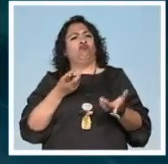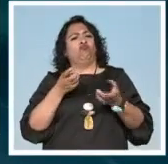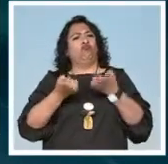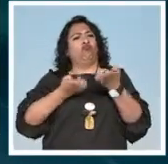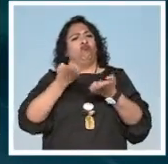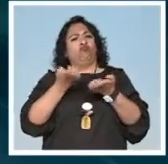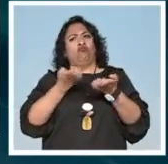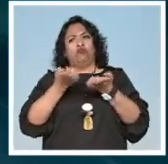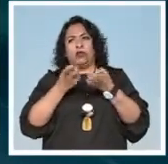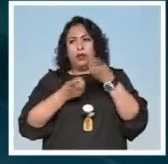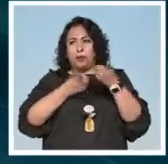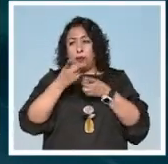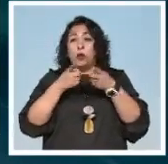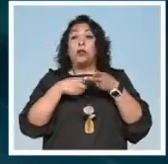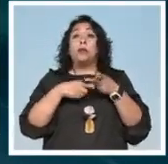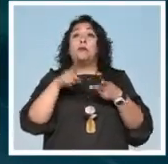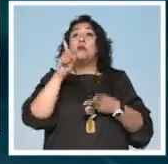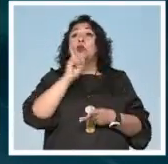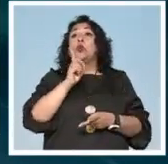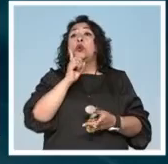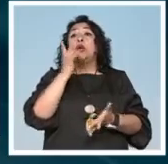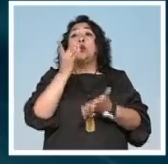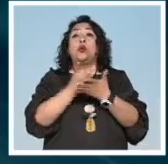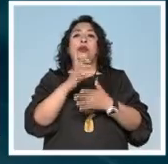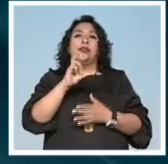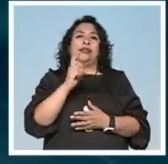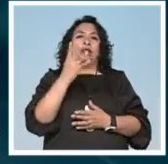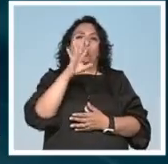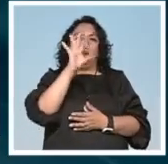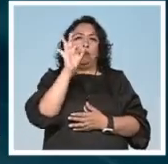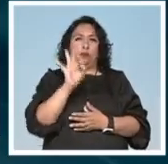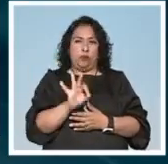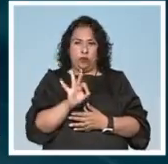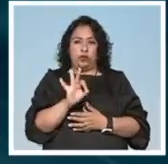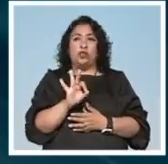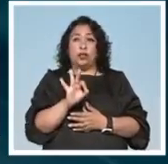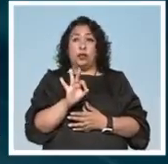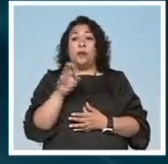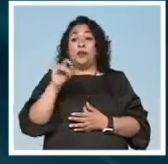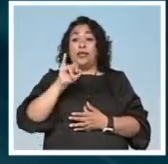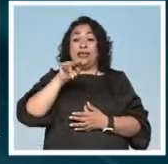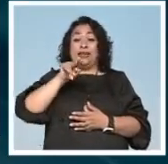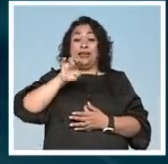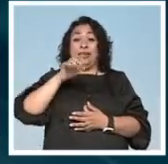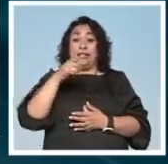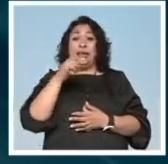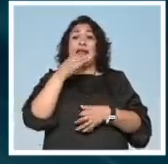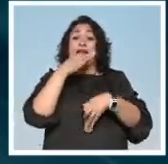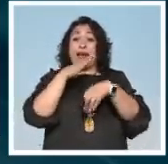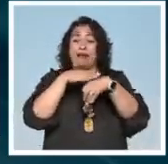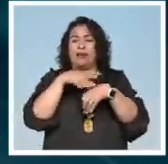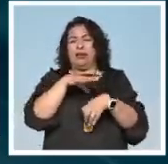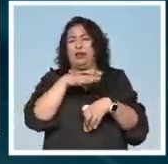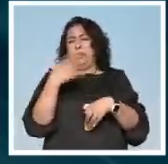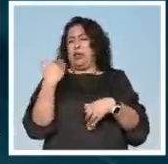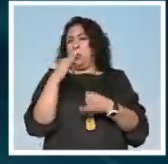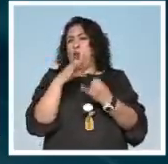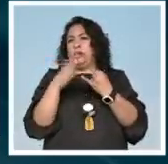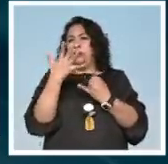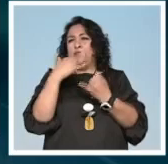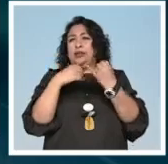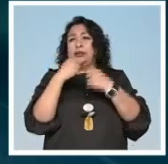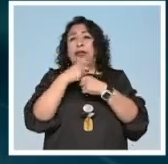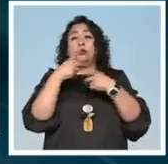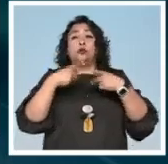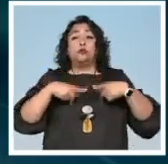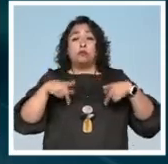físicamente, en el caso de las mujeres, solo el 34%. El INEGI alertó que en general en los últimos 10 años el número